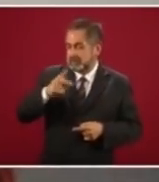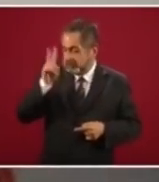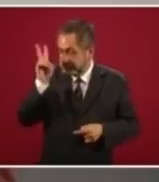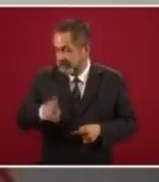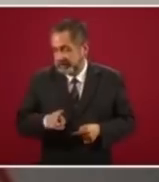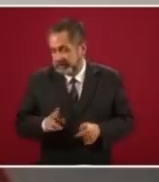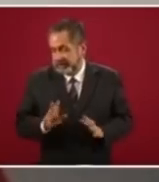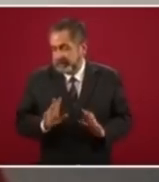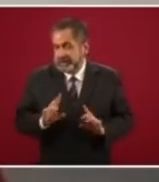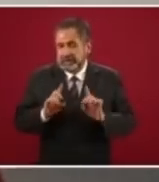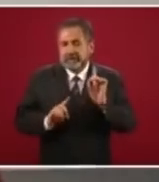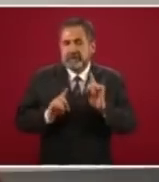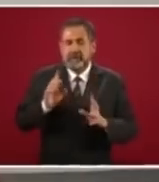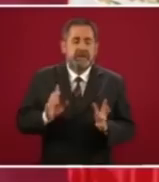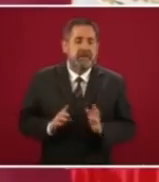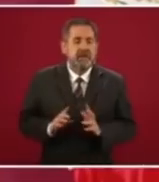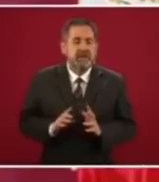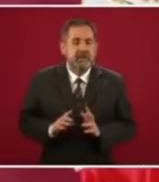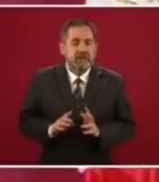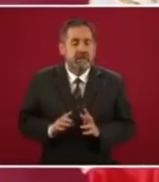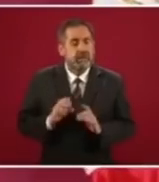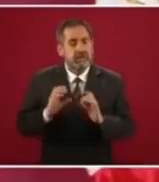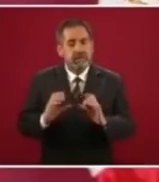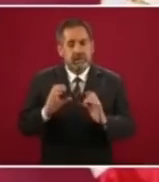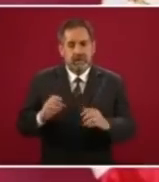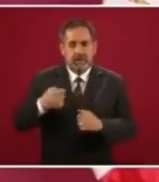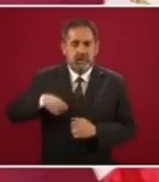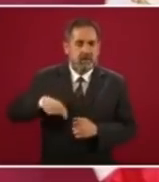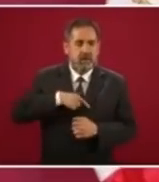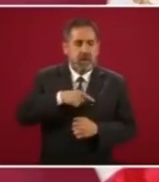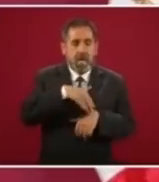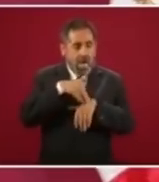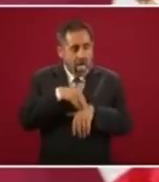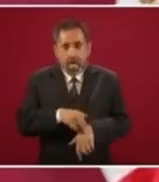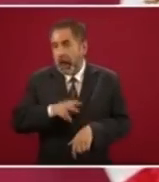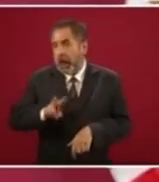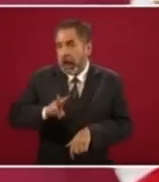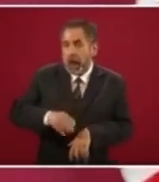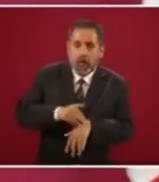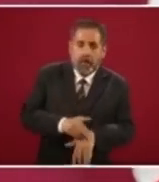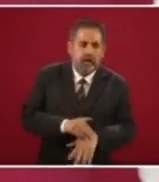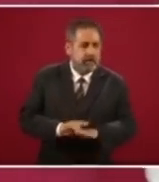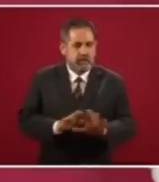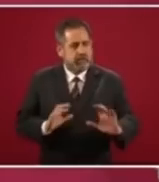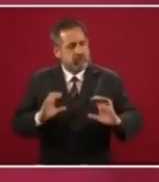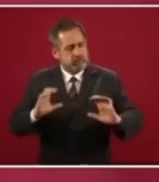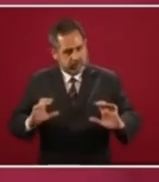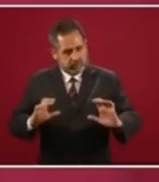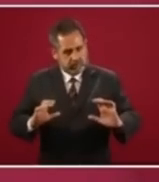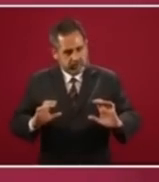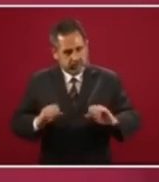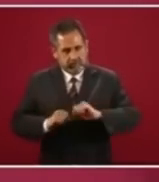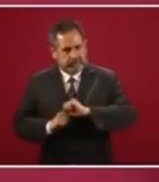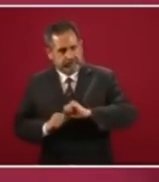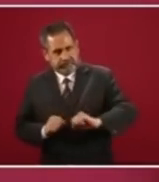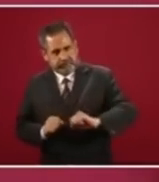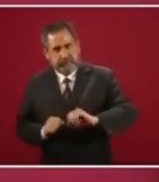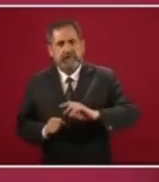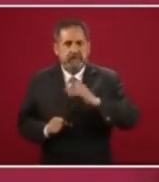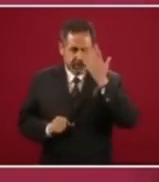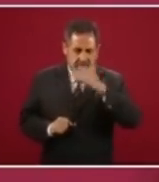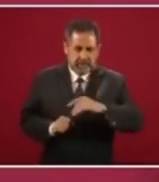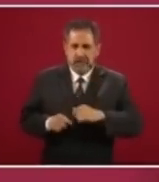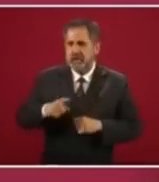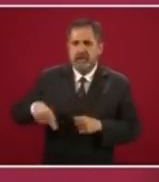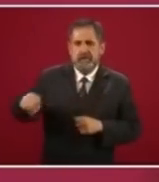Entonces, que no nos manipulen, que no nos dejemos. Afortunadamente